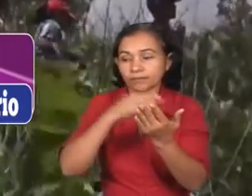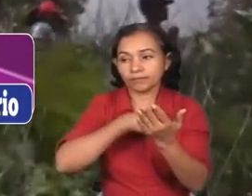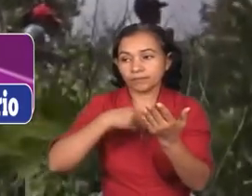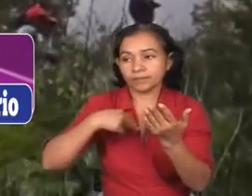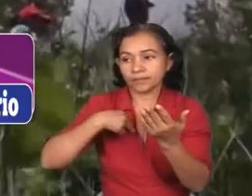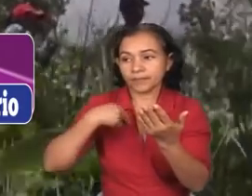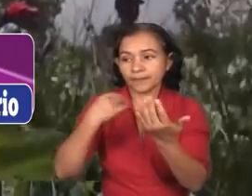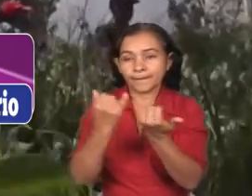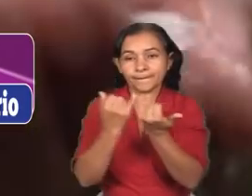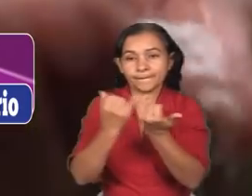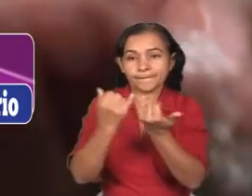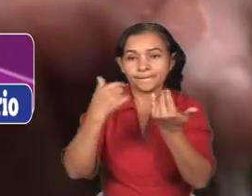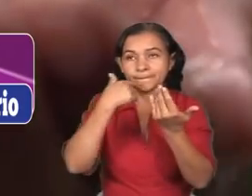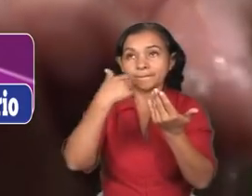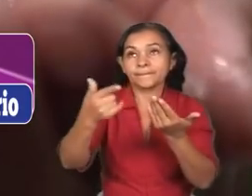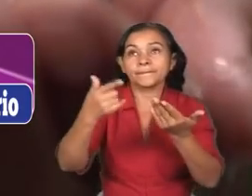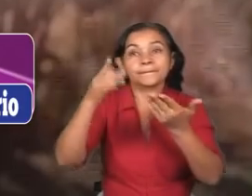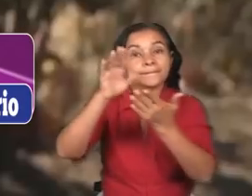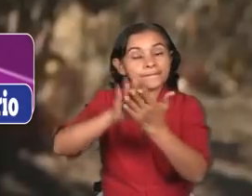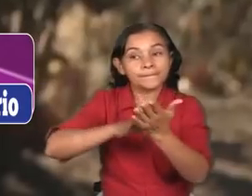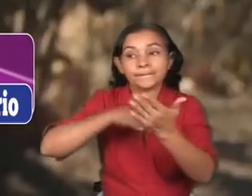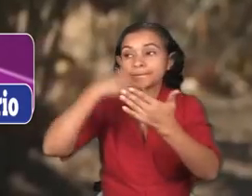que, como te digo,